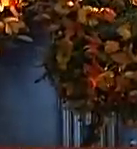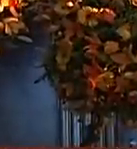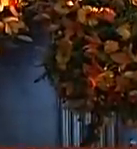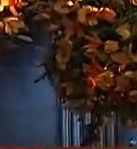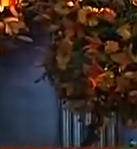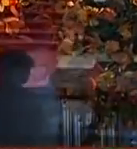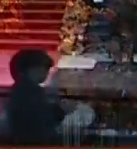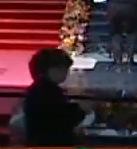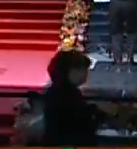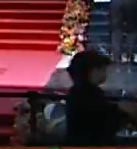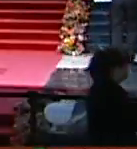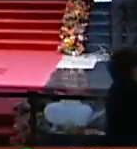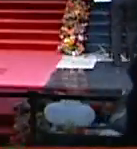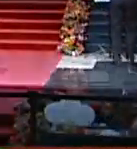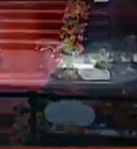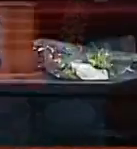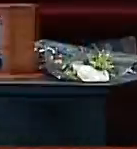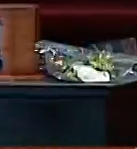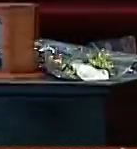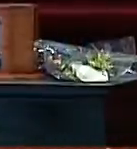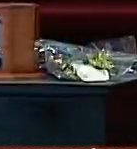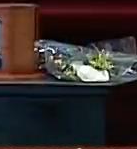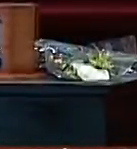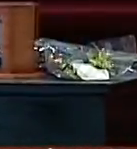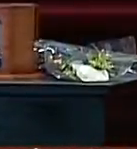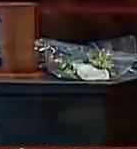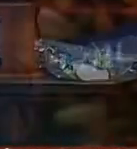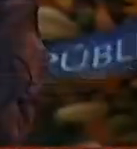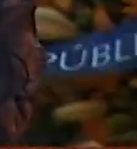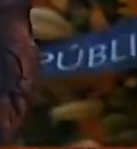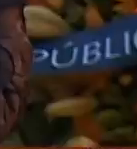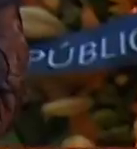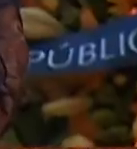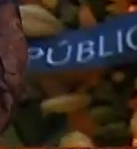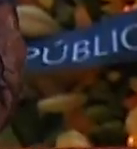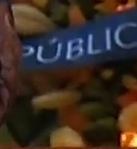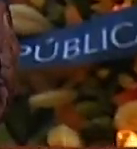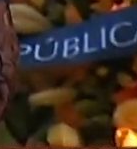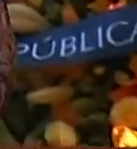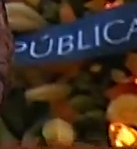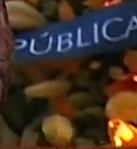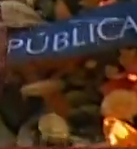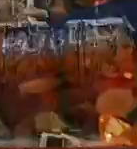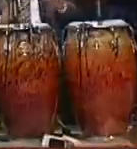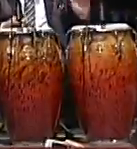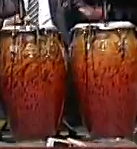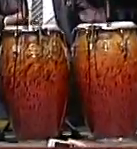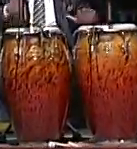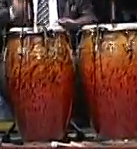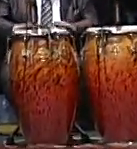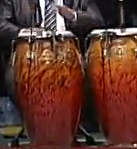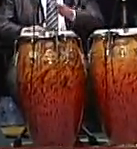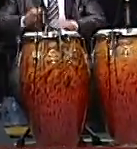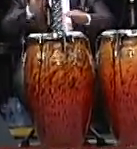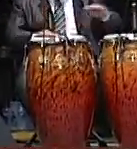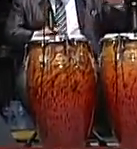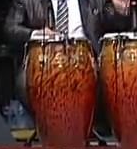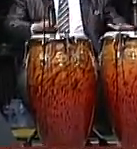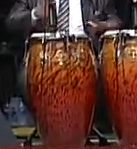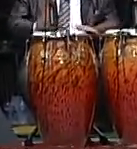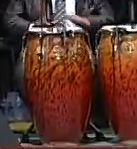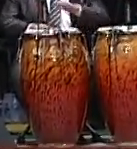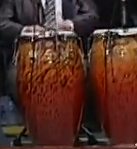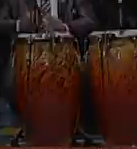mariachi Gama Mil, el coro de Bellas Artes, la soprano Olivia Gorra, Laura Zapata y la sonora Santanera formaron parte del